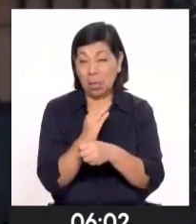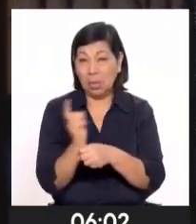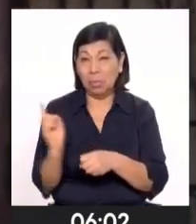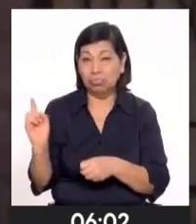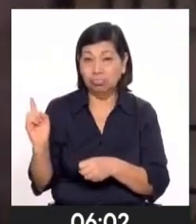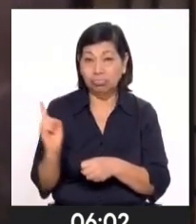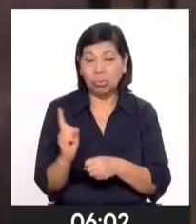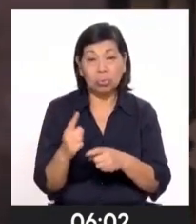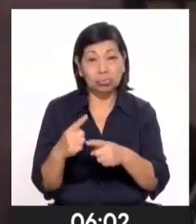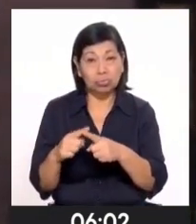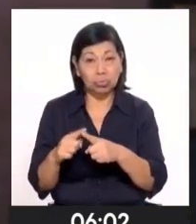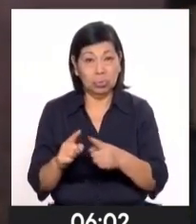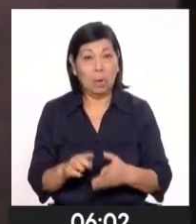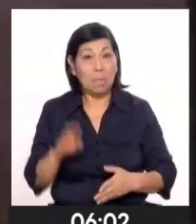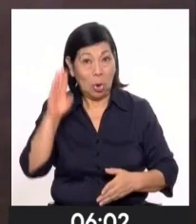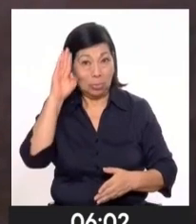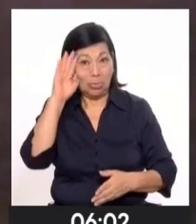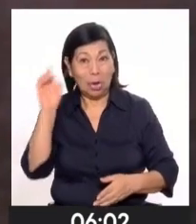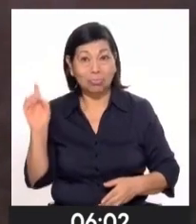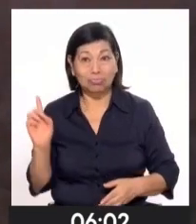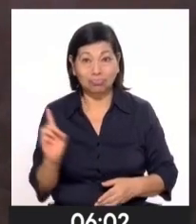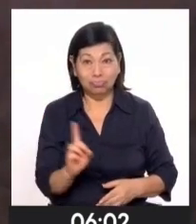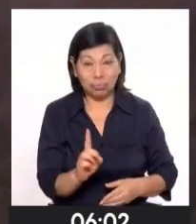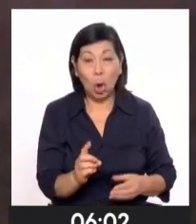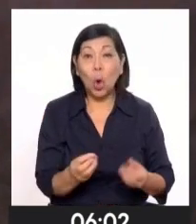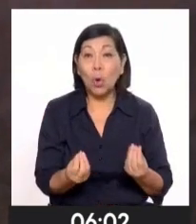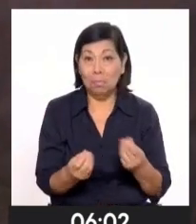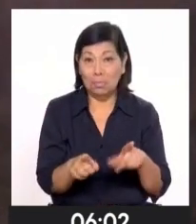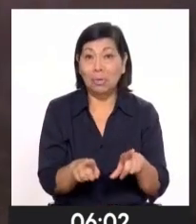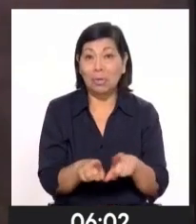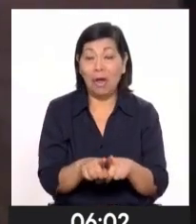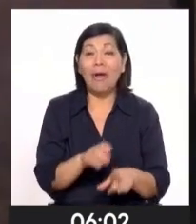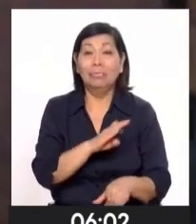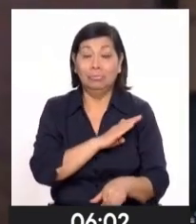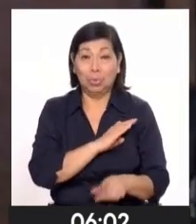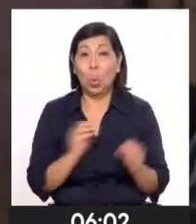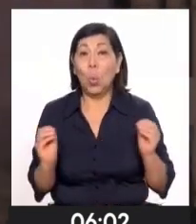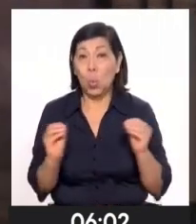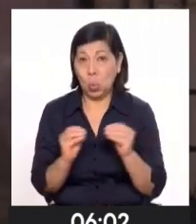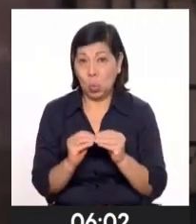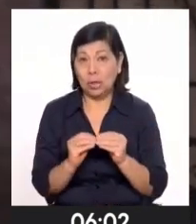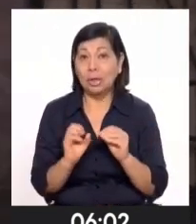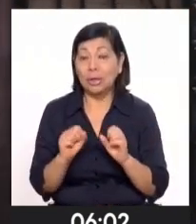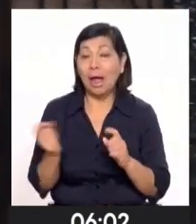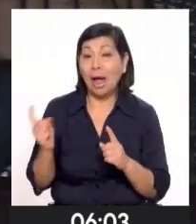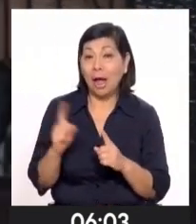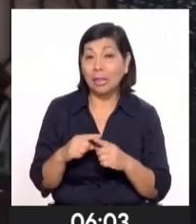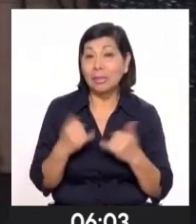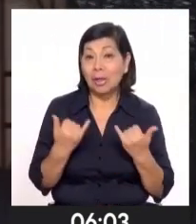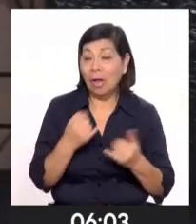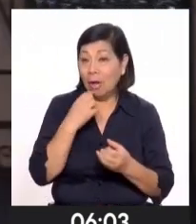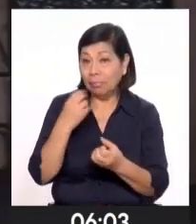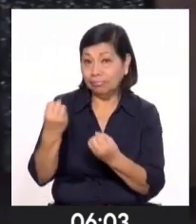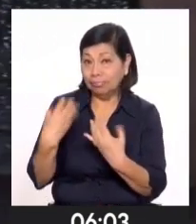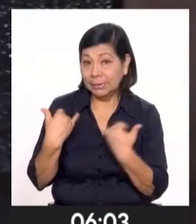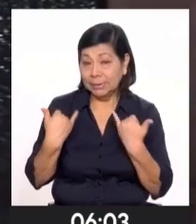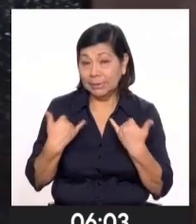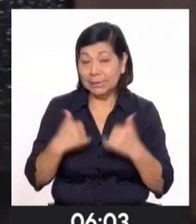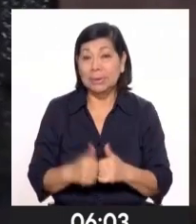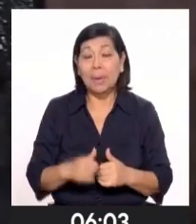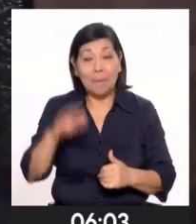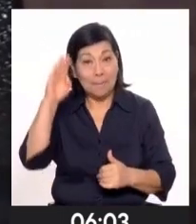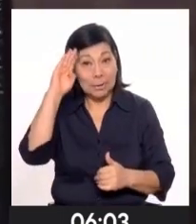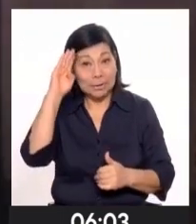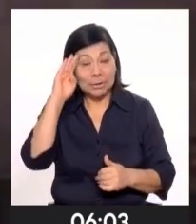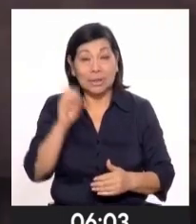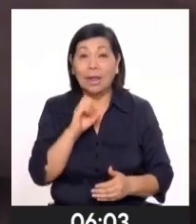aproximadamente diferentes miembros de la Policía Nacional, así como también de la Fiscalía. Se sabe hasta el momento, según la información que nos ha brindado la